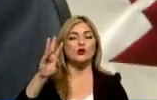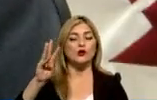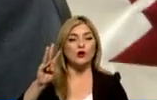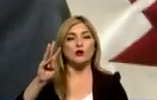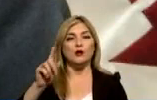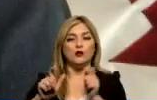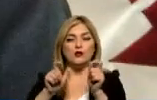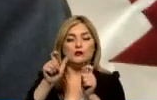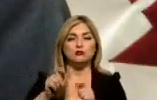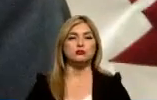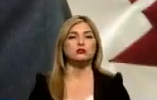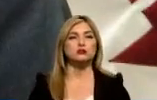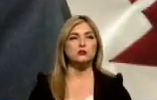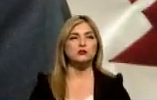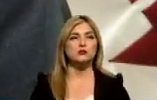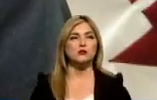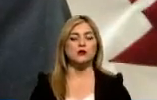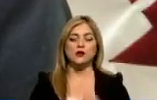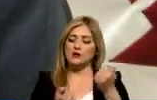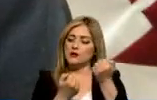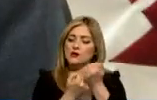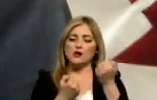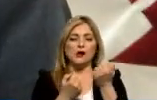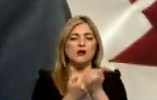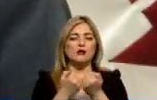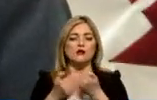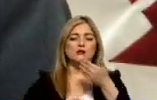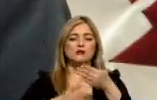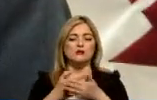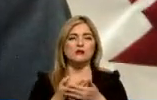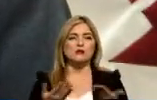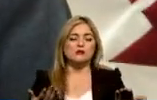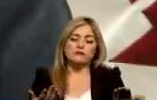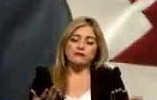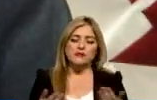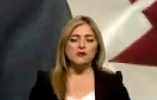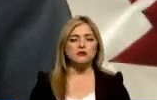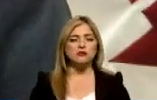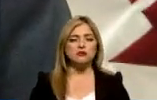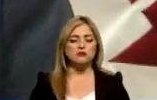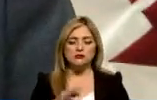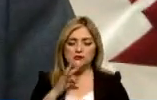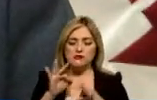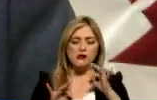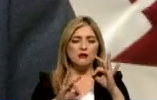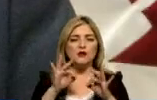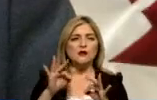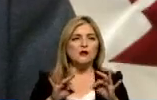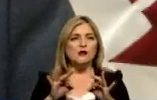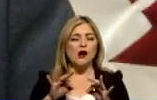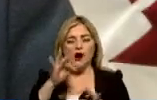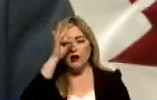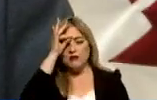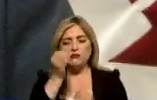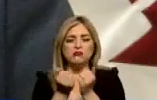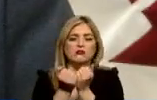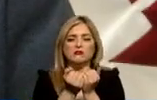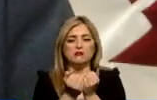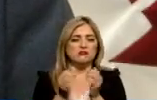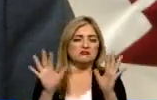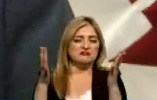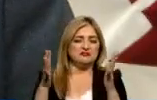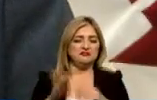69.266 personas. Necesitamos el apoyo de todos, si no vuelvo a repetir, el escenario en la capacidad hospitalaria va a